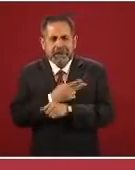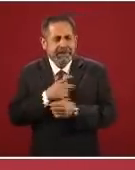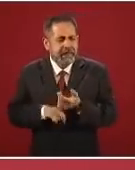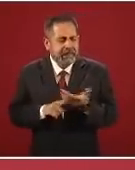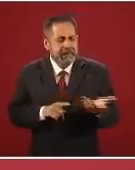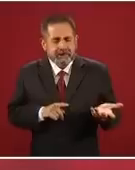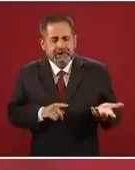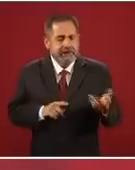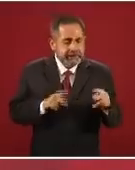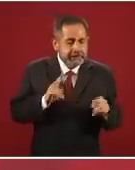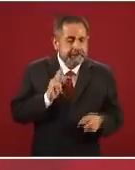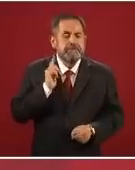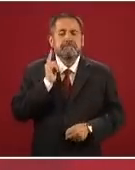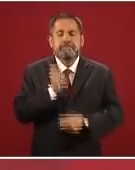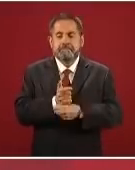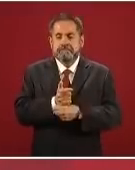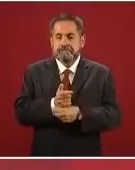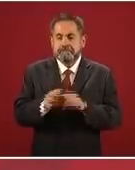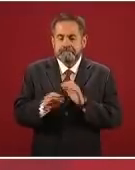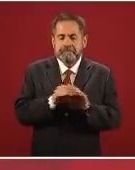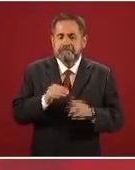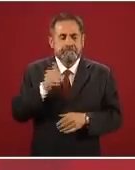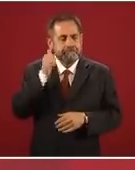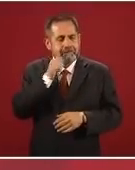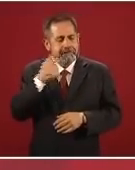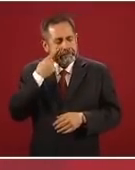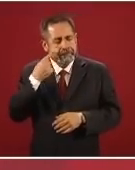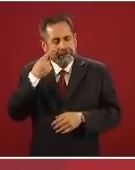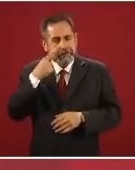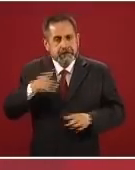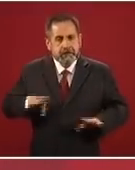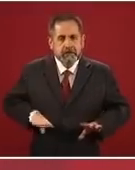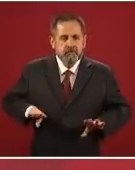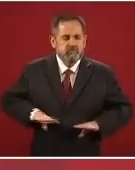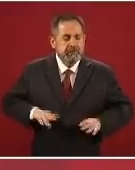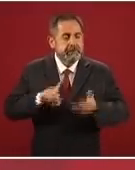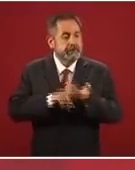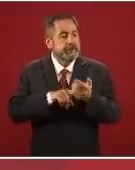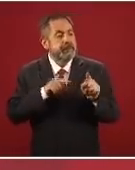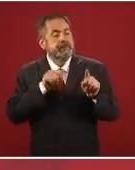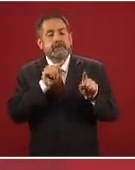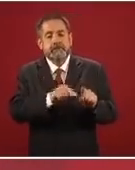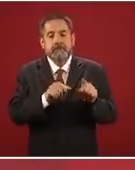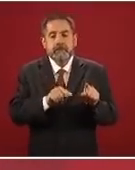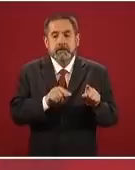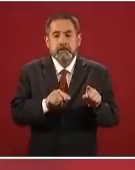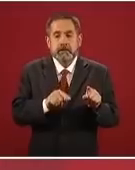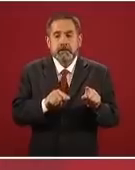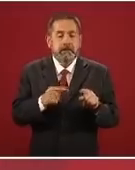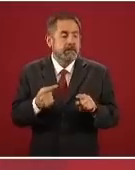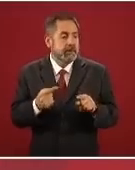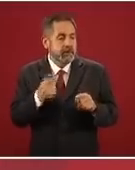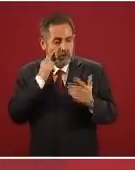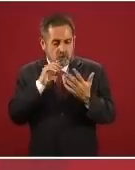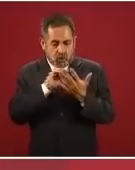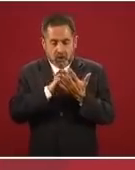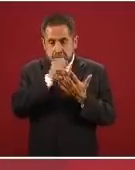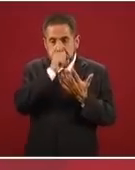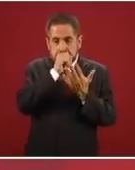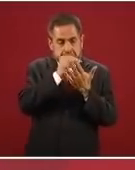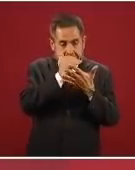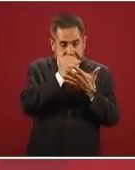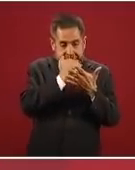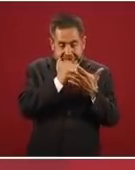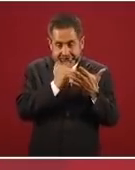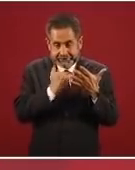y encontramos que en la tipicidad de ese delito, que es la forma como está presentado